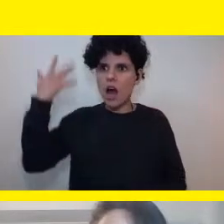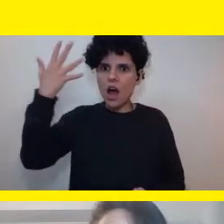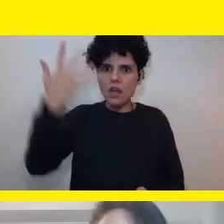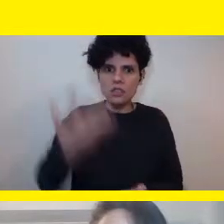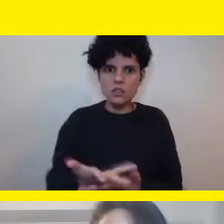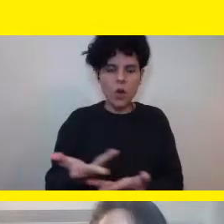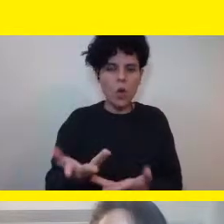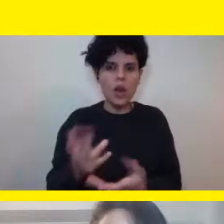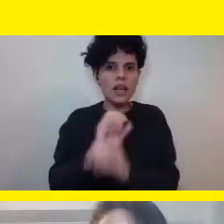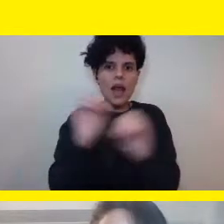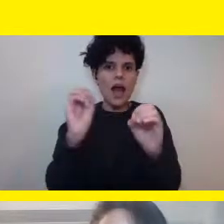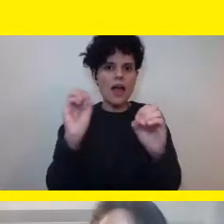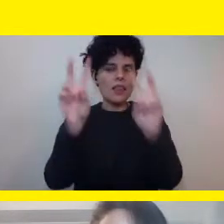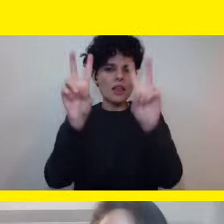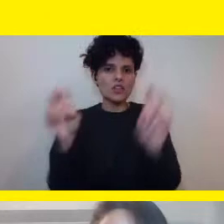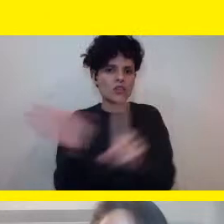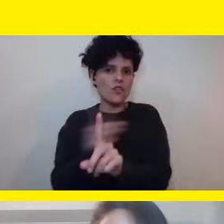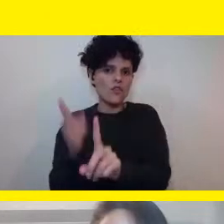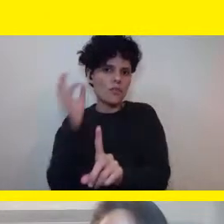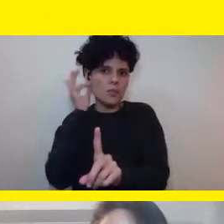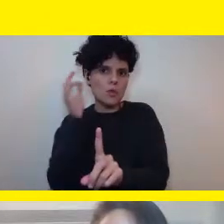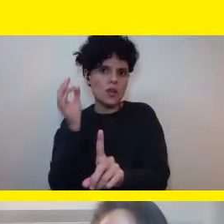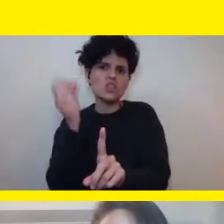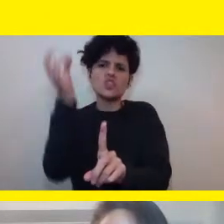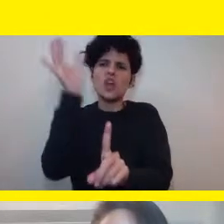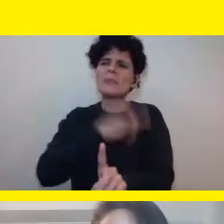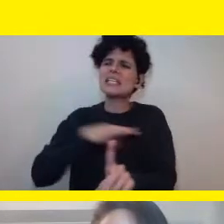excepto que hablan de violencia intrafamiliar, ¿eh?